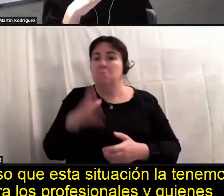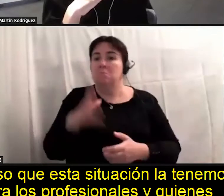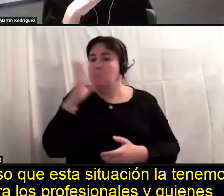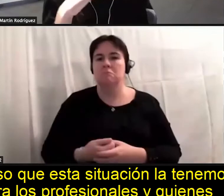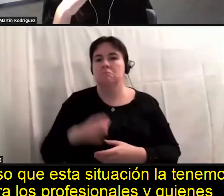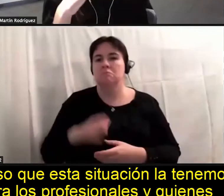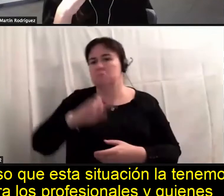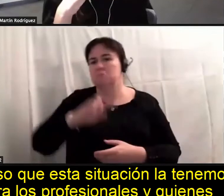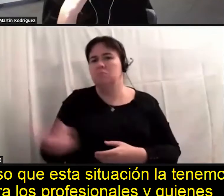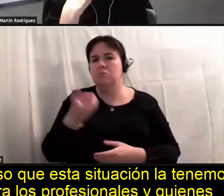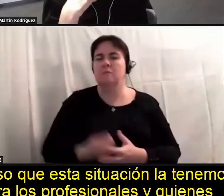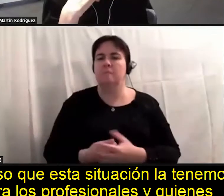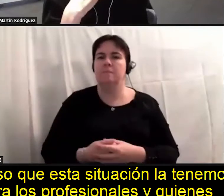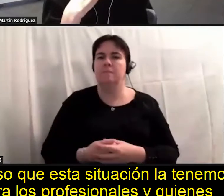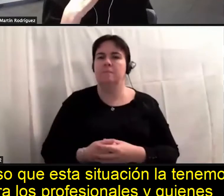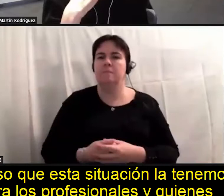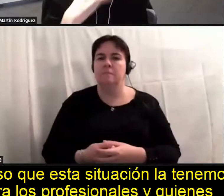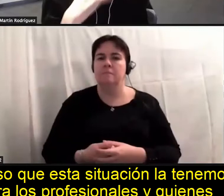yo creo que, y os lanzo otra pregunta,